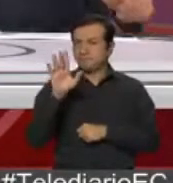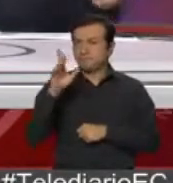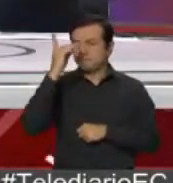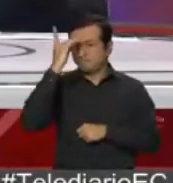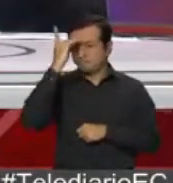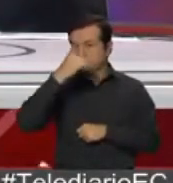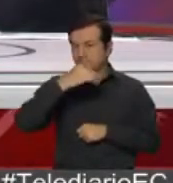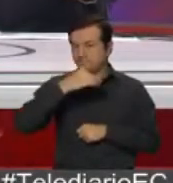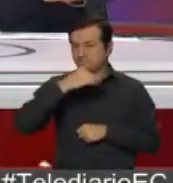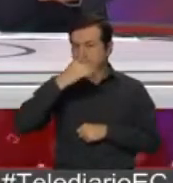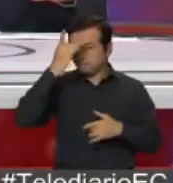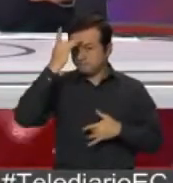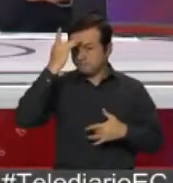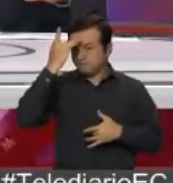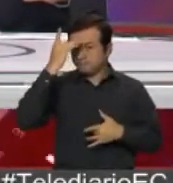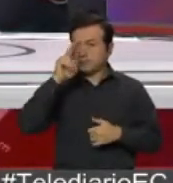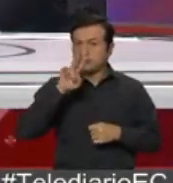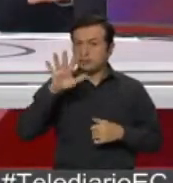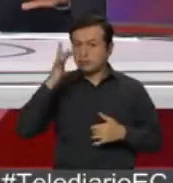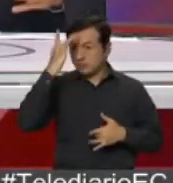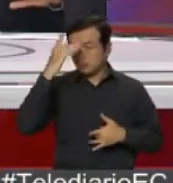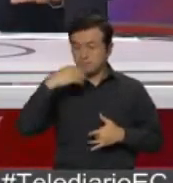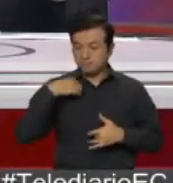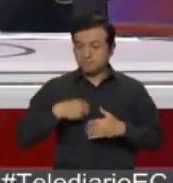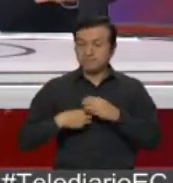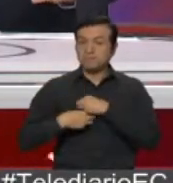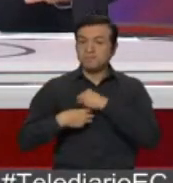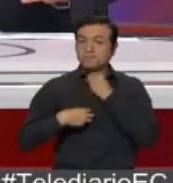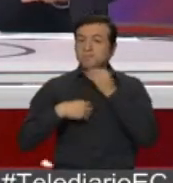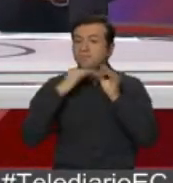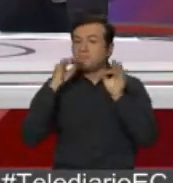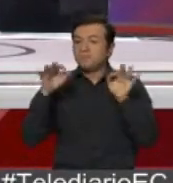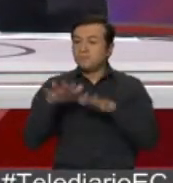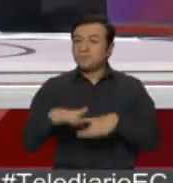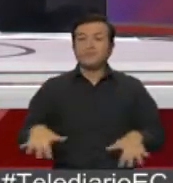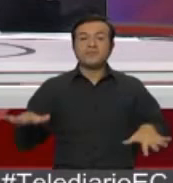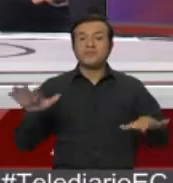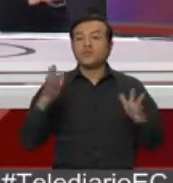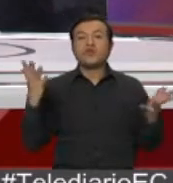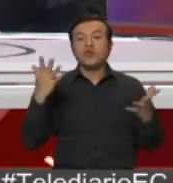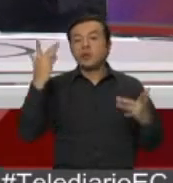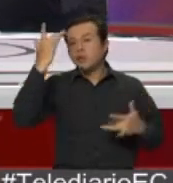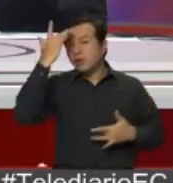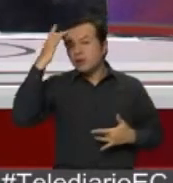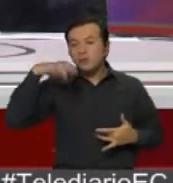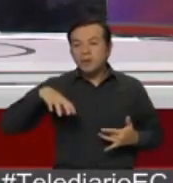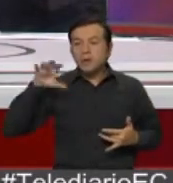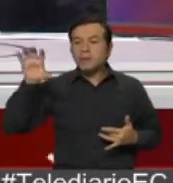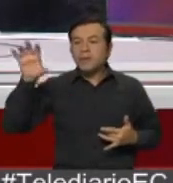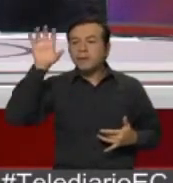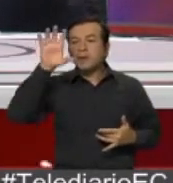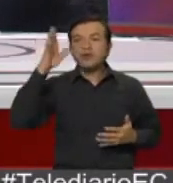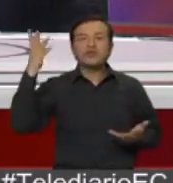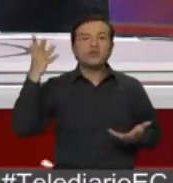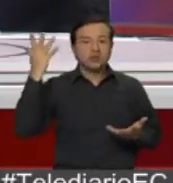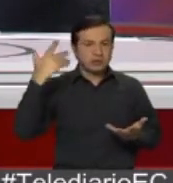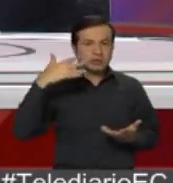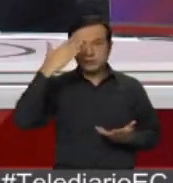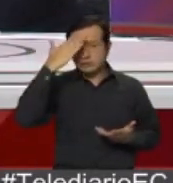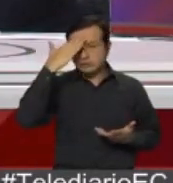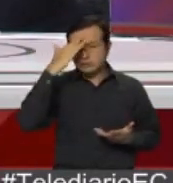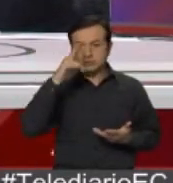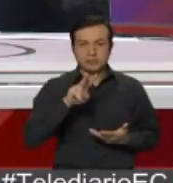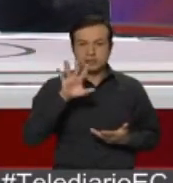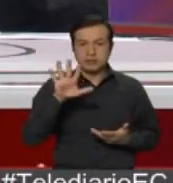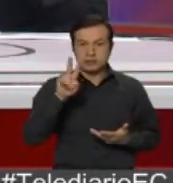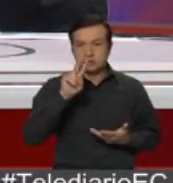o acaso hay una actualización de estas cifras? ¿En qué puntos de la Amazonía se han podido localizar otros casos? Entendemos que estos